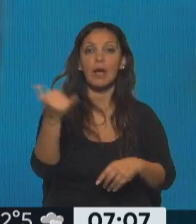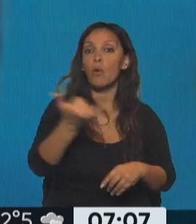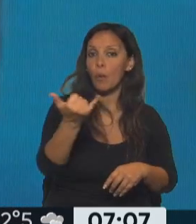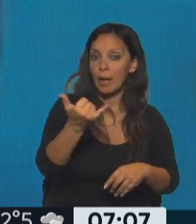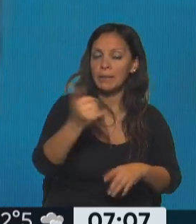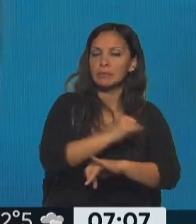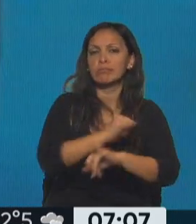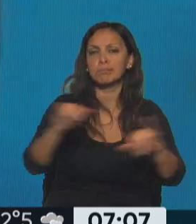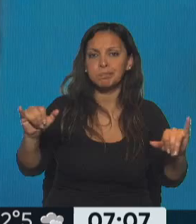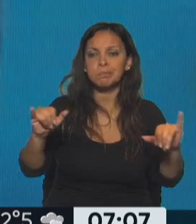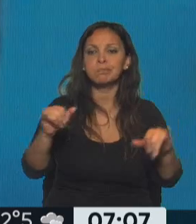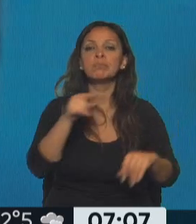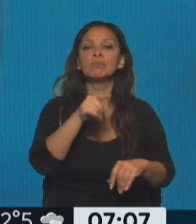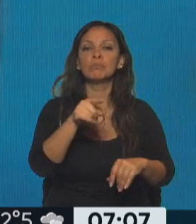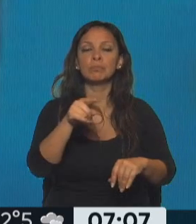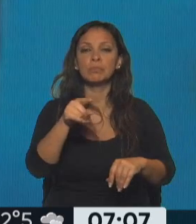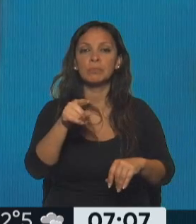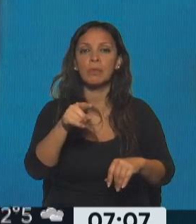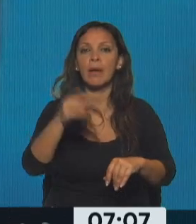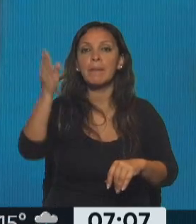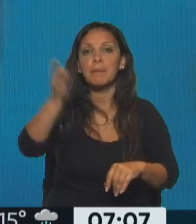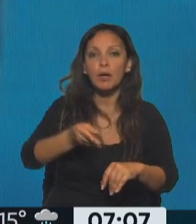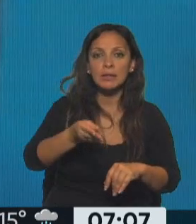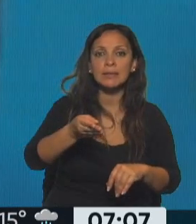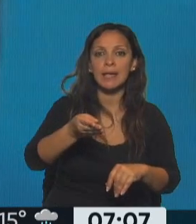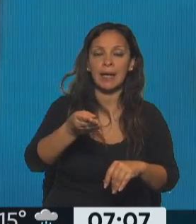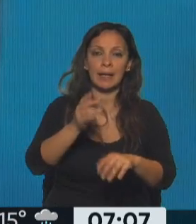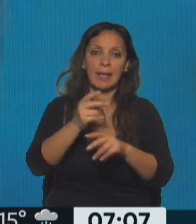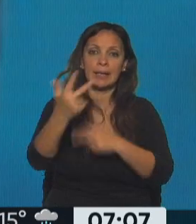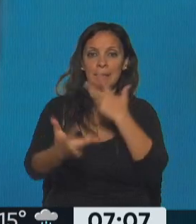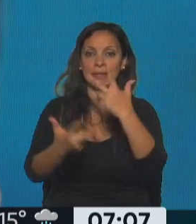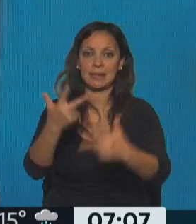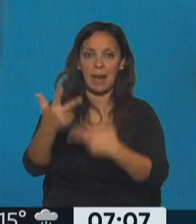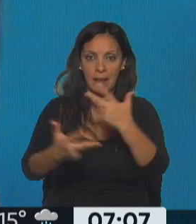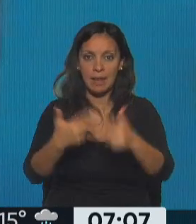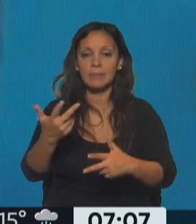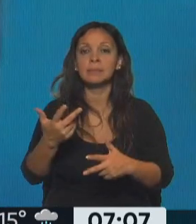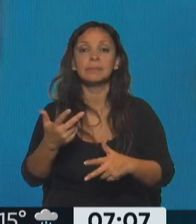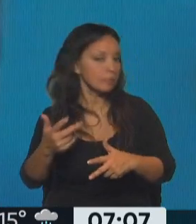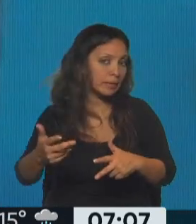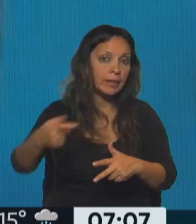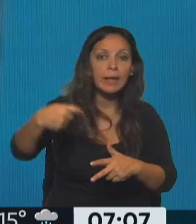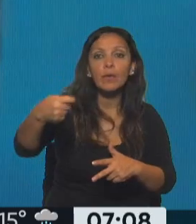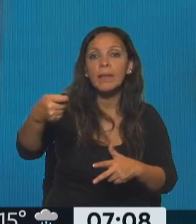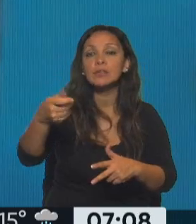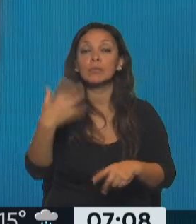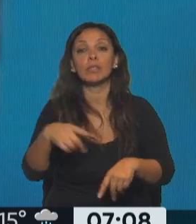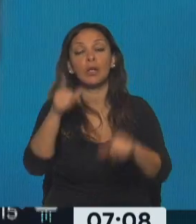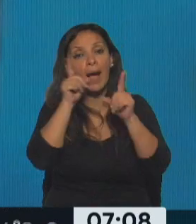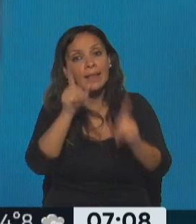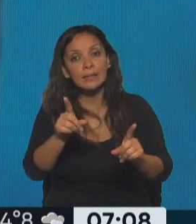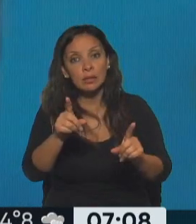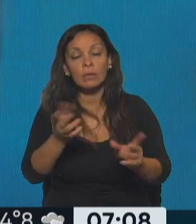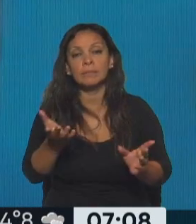conocer el índice de actualización trimestral, ¿sí? De la fórmula de la movilidad jubilatoria. Así que atención, jubilados, porque ahí se va a